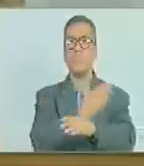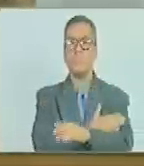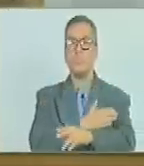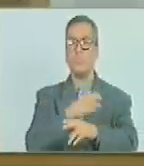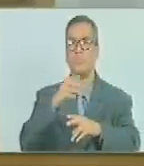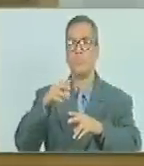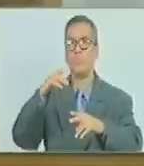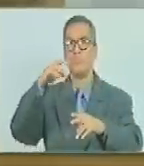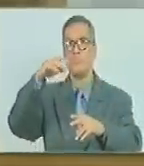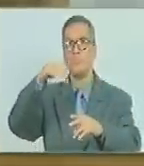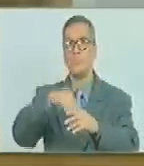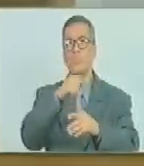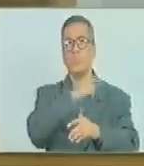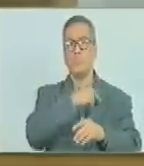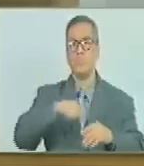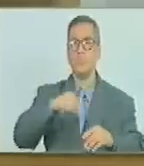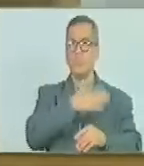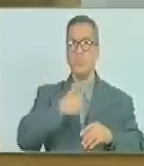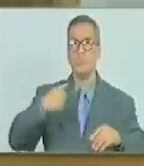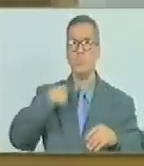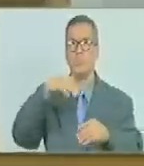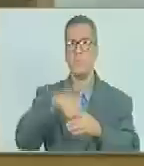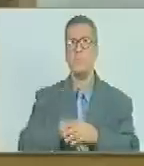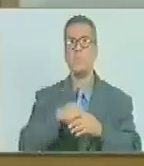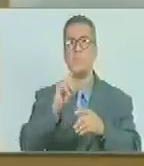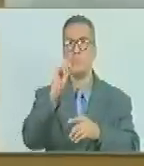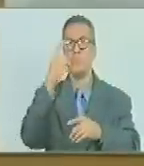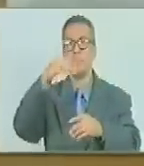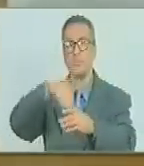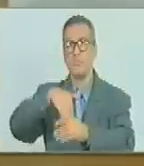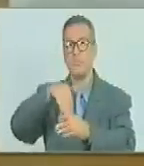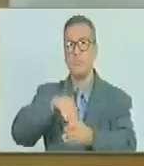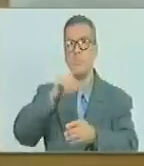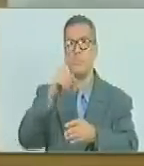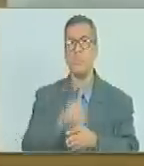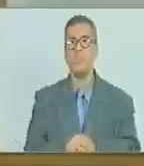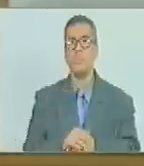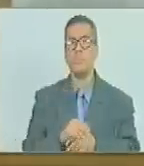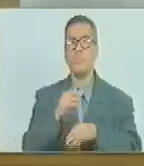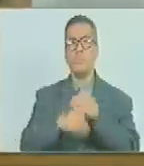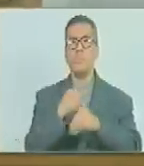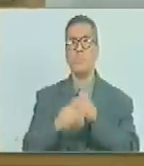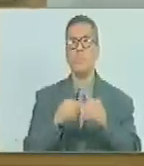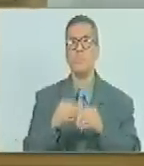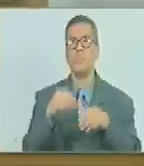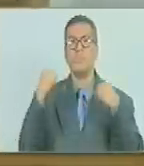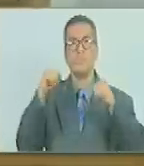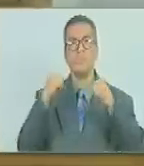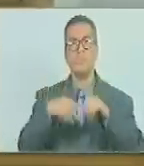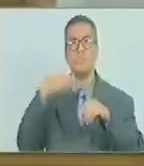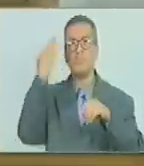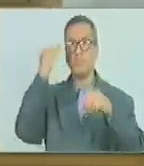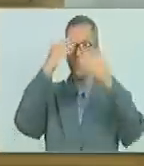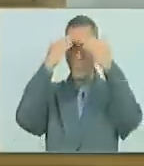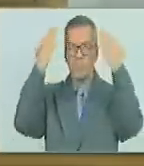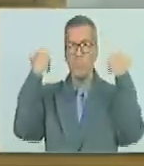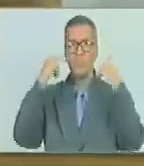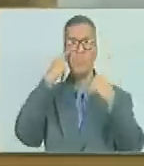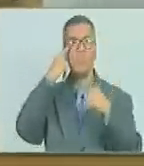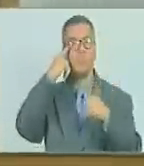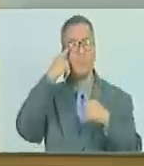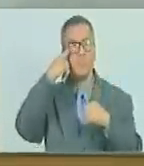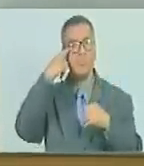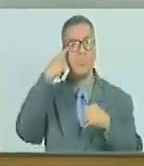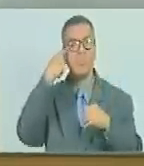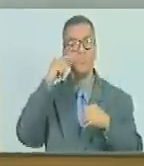precandidatos de esas llamadas primarias, están recurriendo a una práctica de amnesia lacunar. ¿Saben lo que es